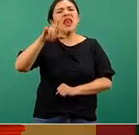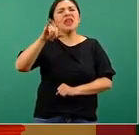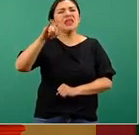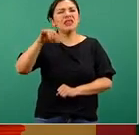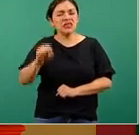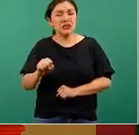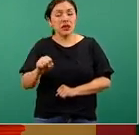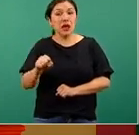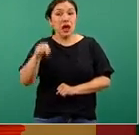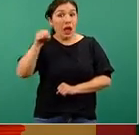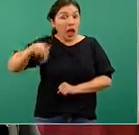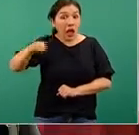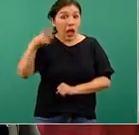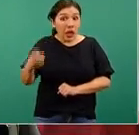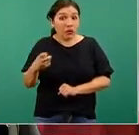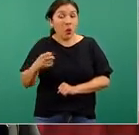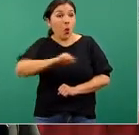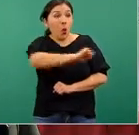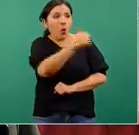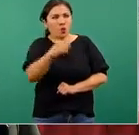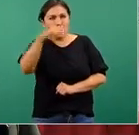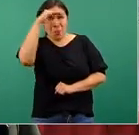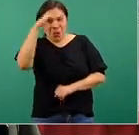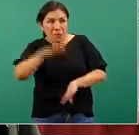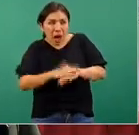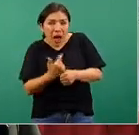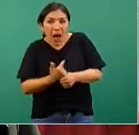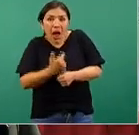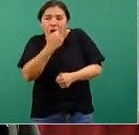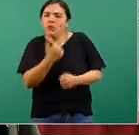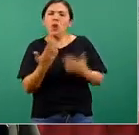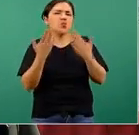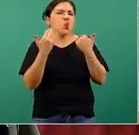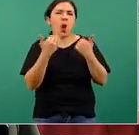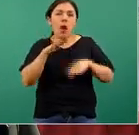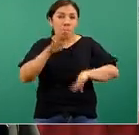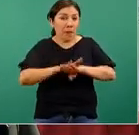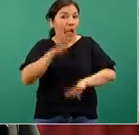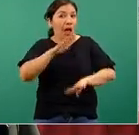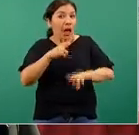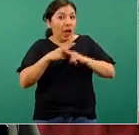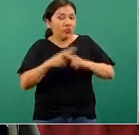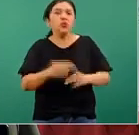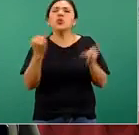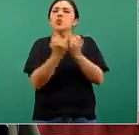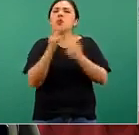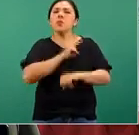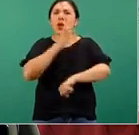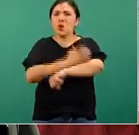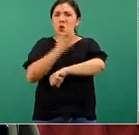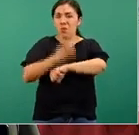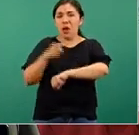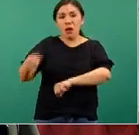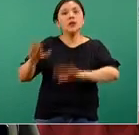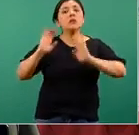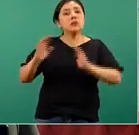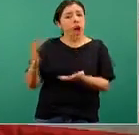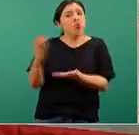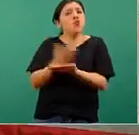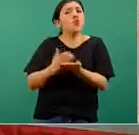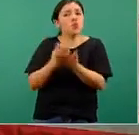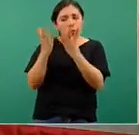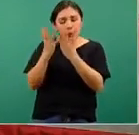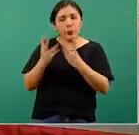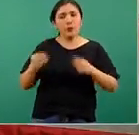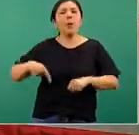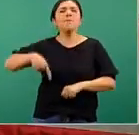sido de consideración, no han dejado ninguna huella permanente. Incluso nuestra compañera médica se recuperó